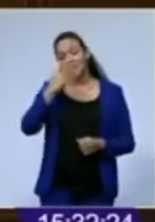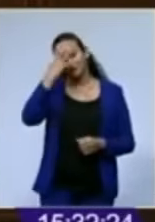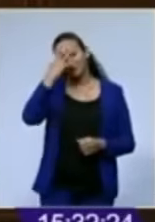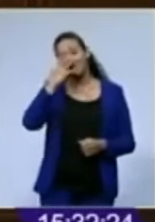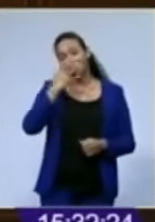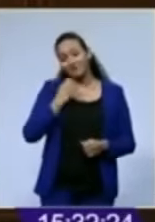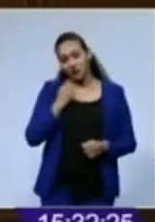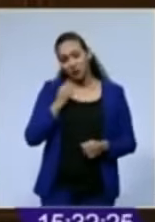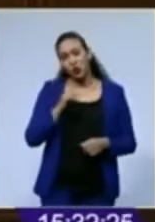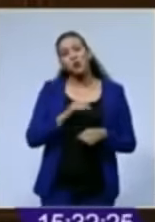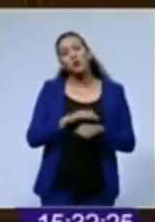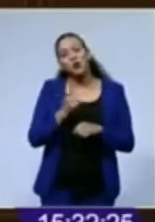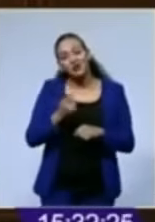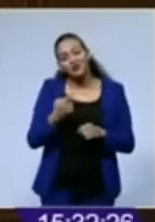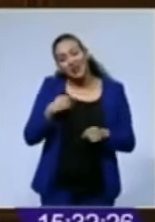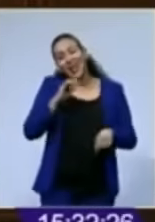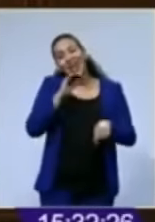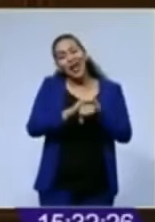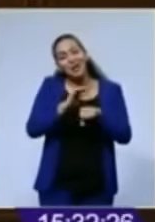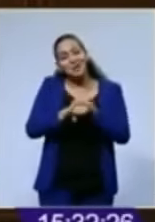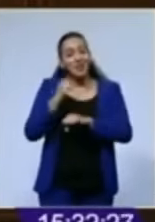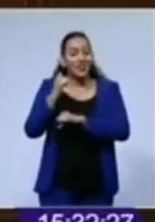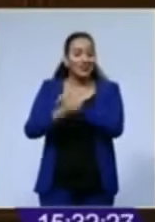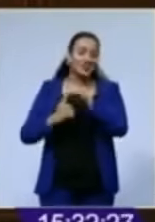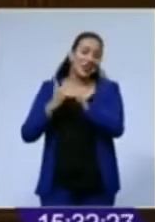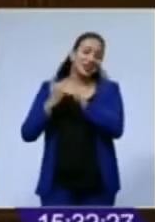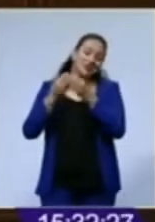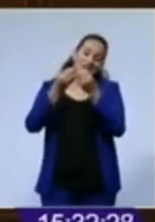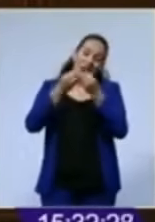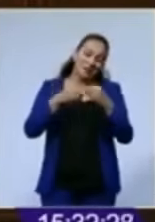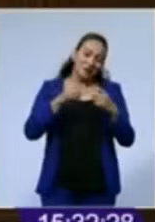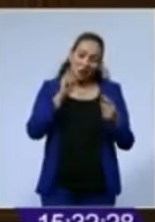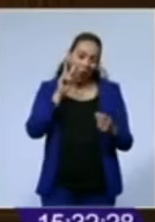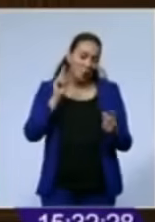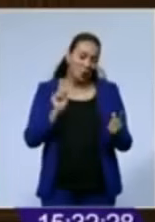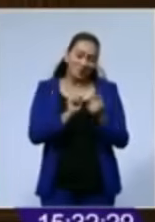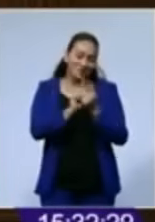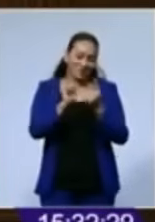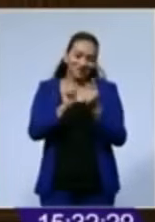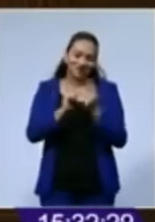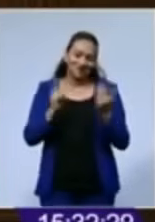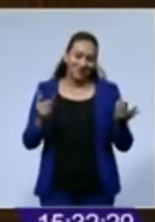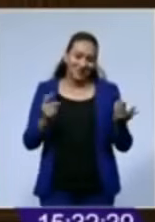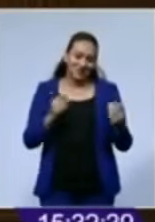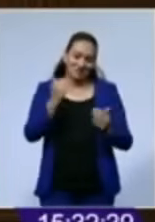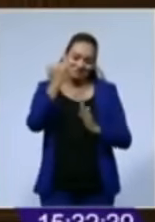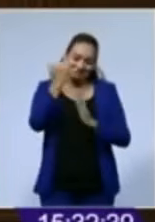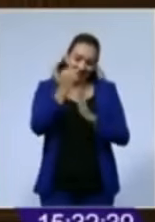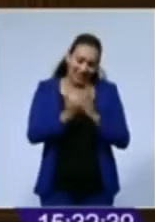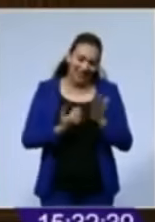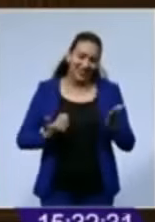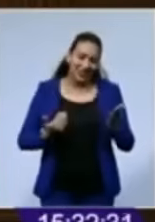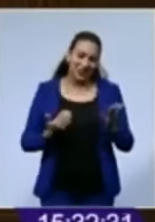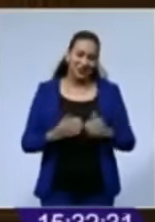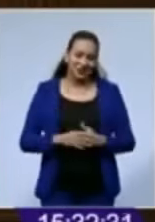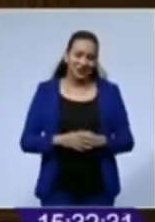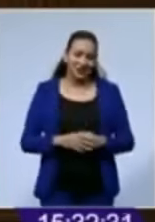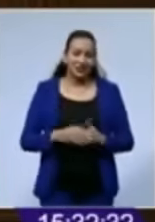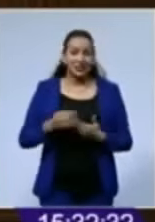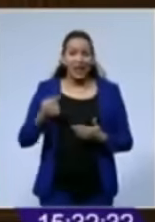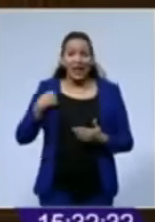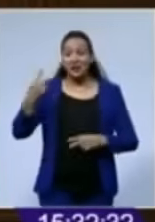investigación que realizó el propio consejo de la judicatura Federal si qui saber un poco más de